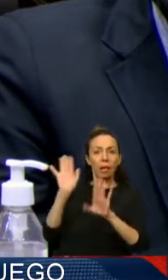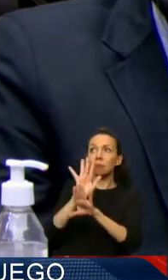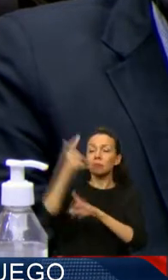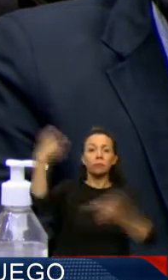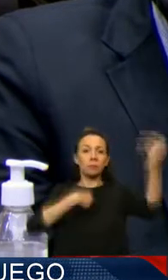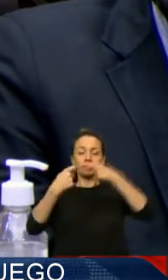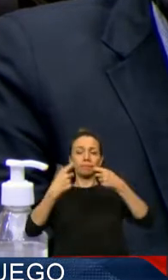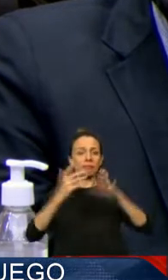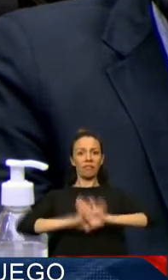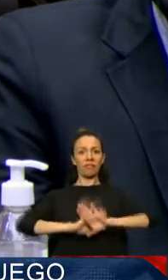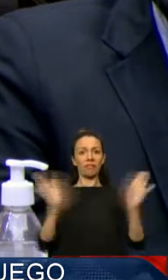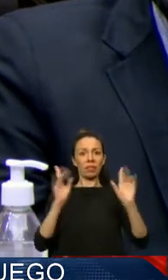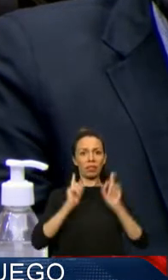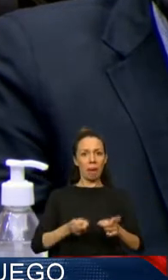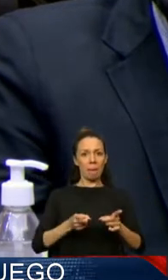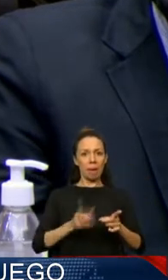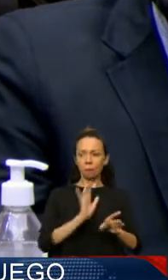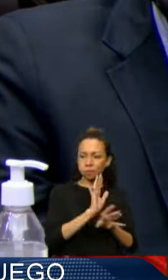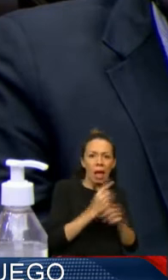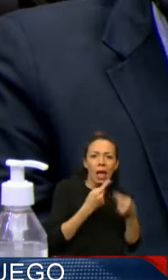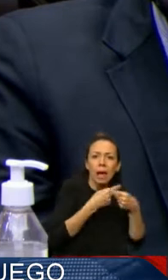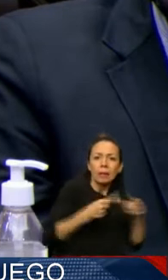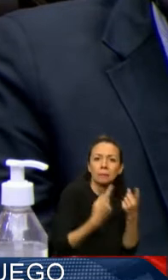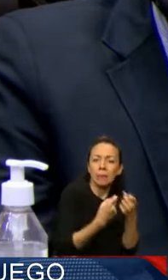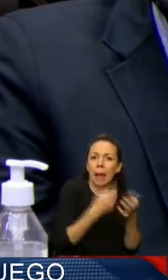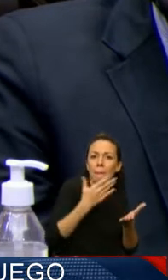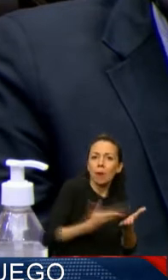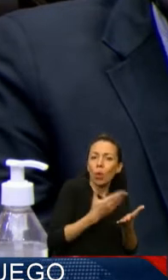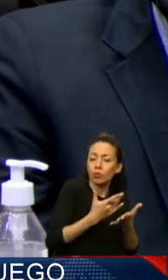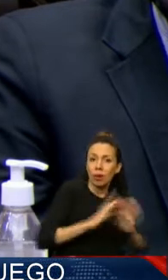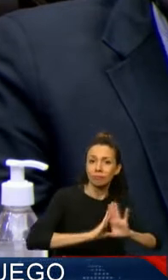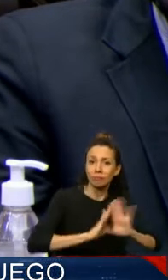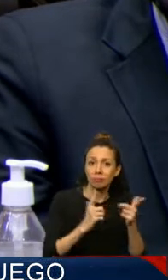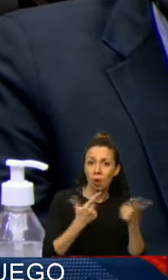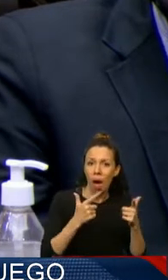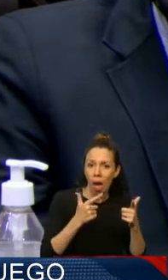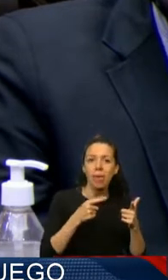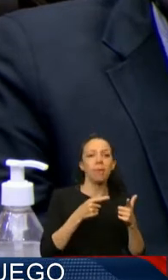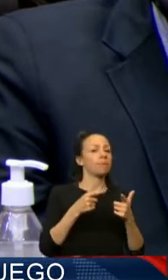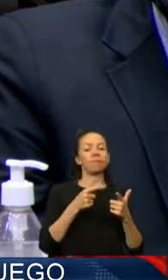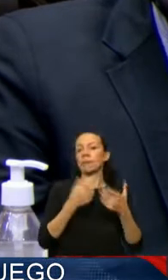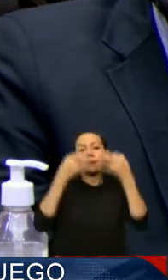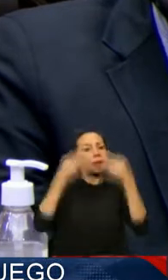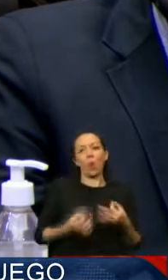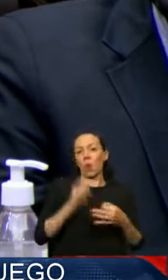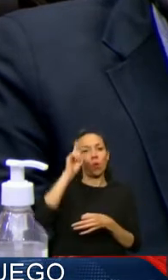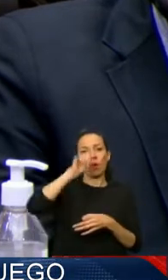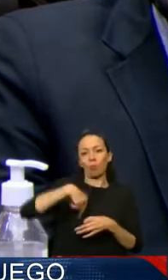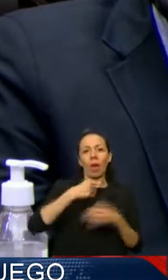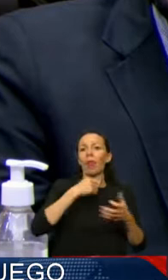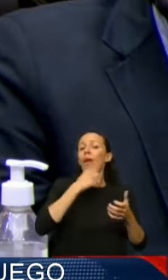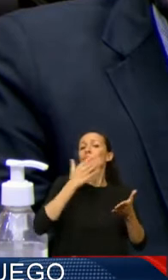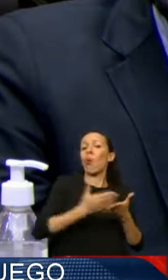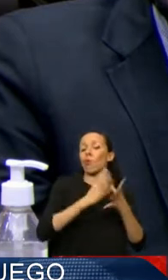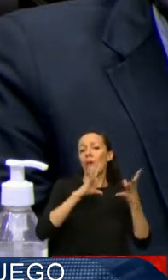industrias de ciertos insumos sería inminente de caer en default. Creo que hoy tenemos